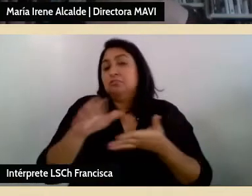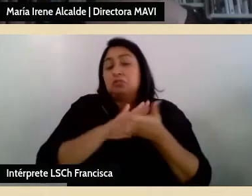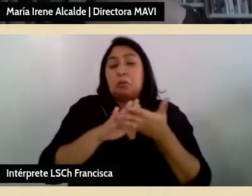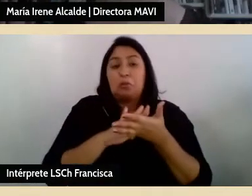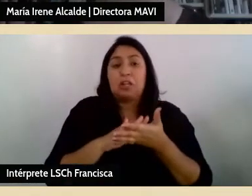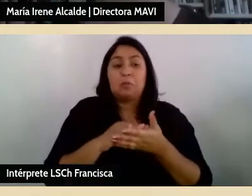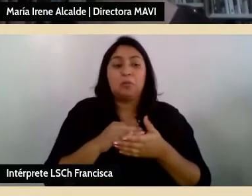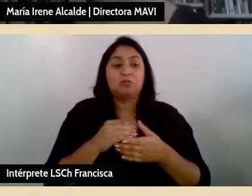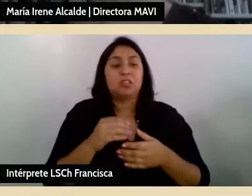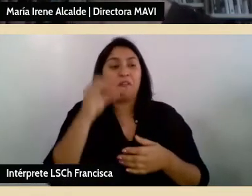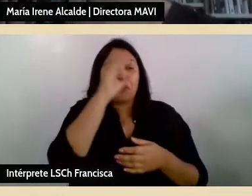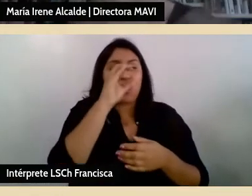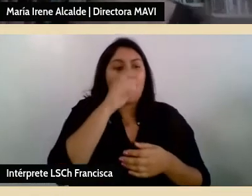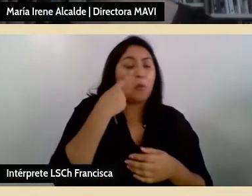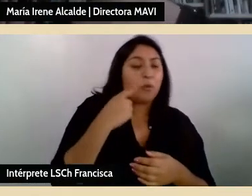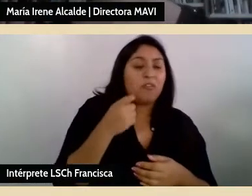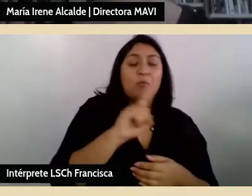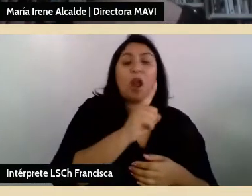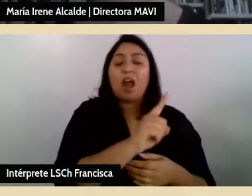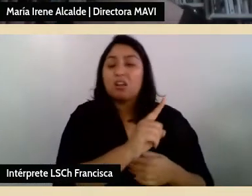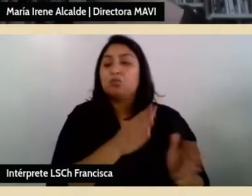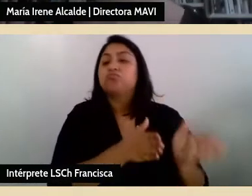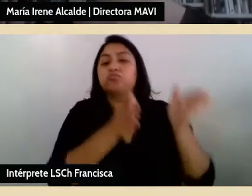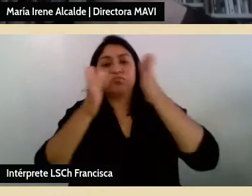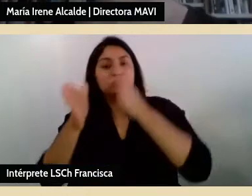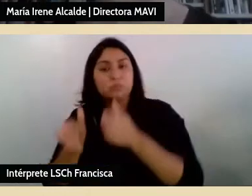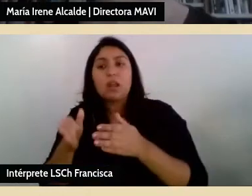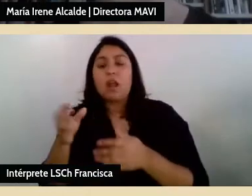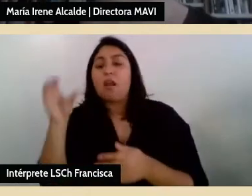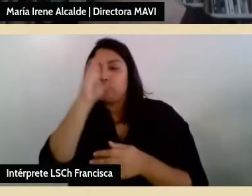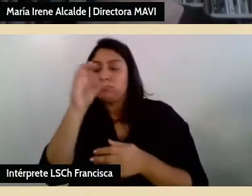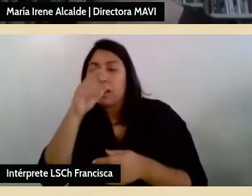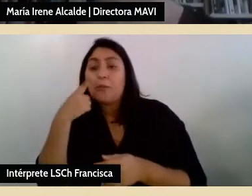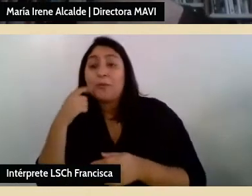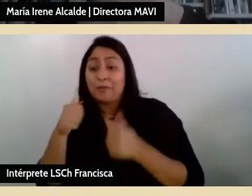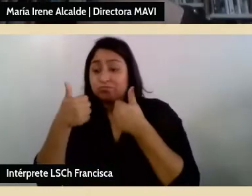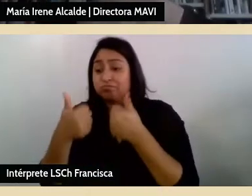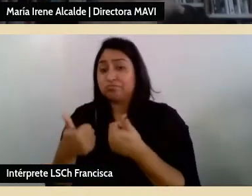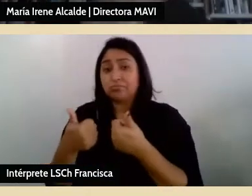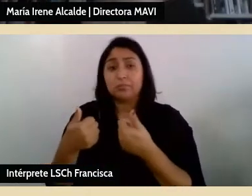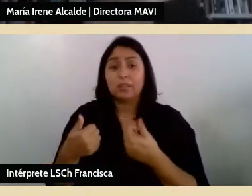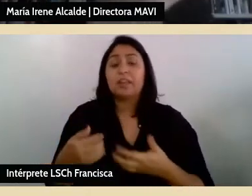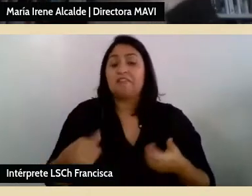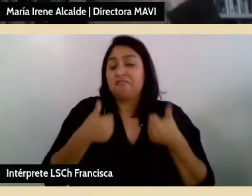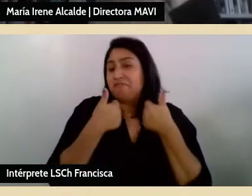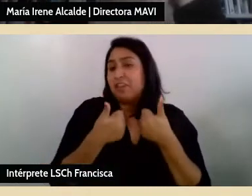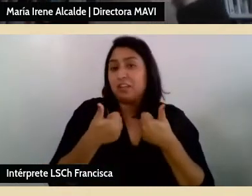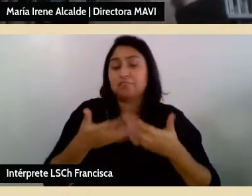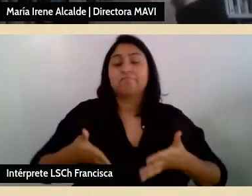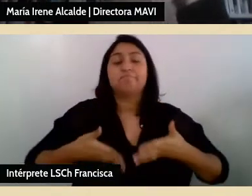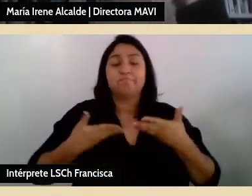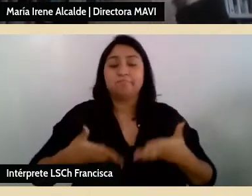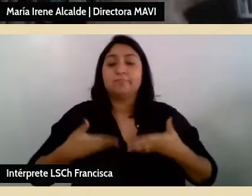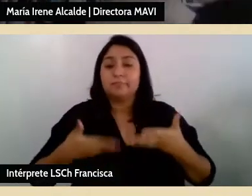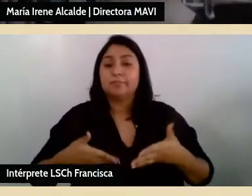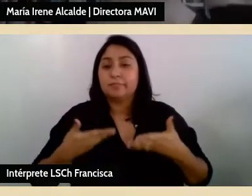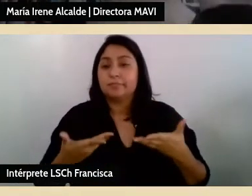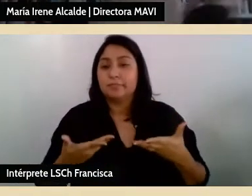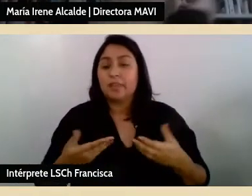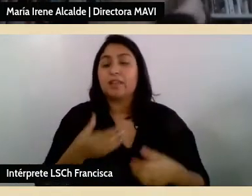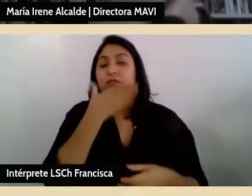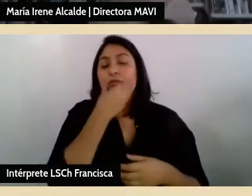ver, y aquí resultó, y entonces sigamos para acá. Y eso fue muy estimulante, muy, muy